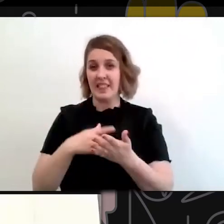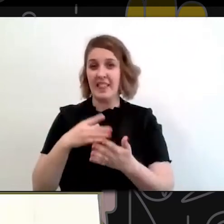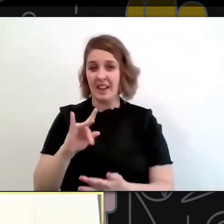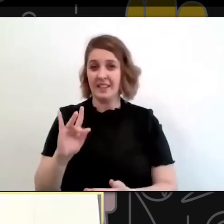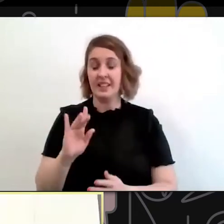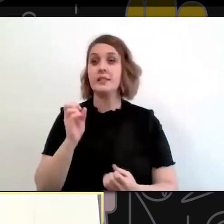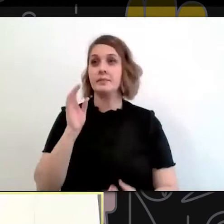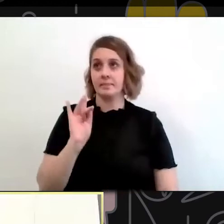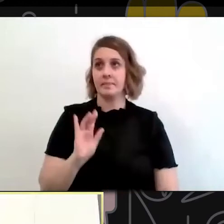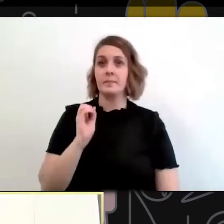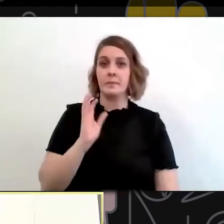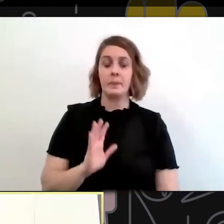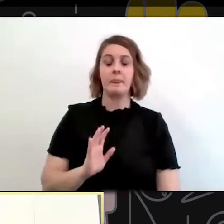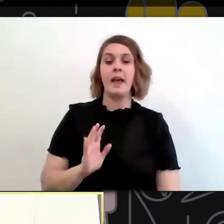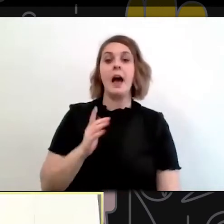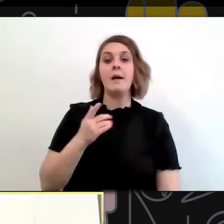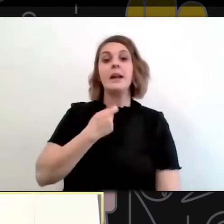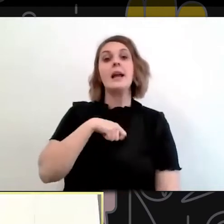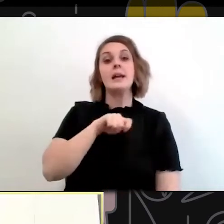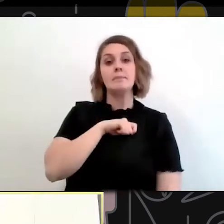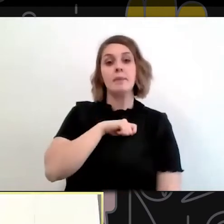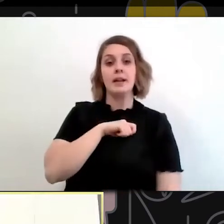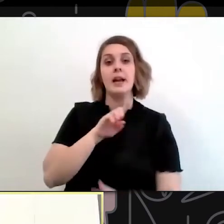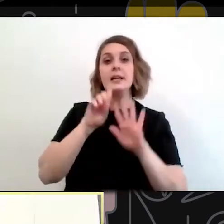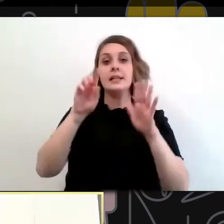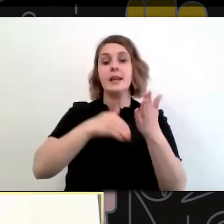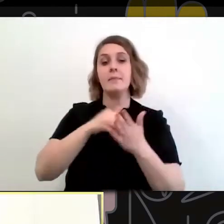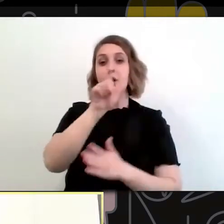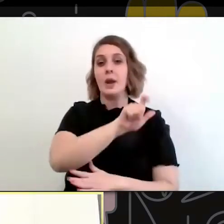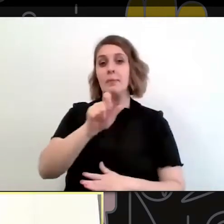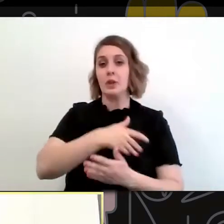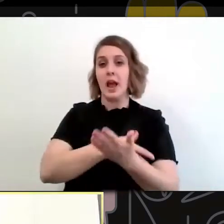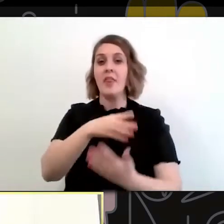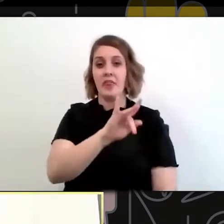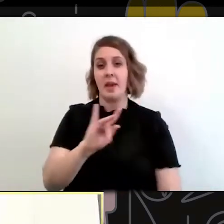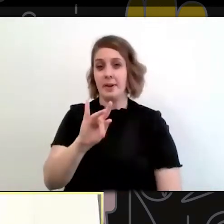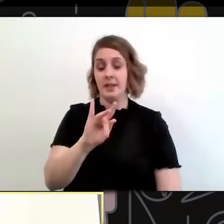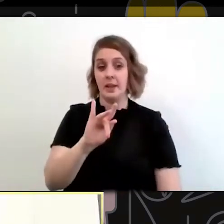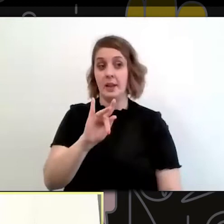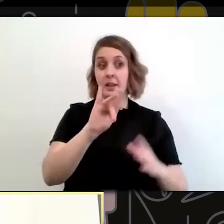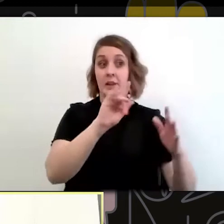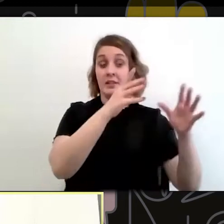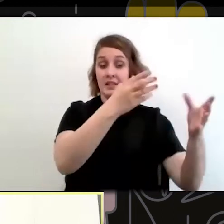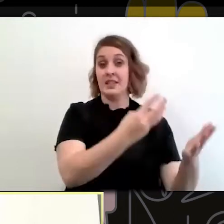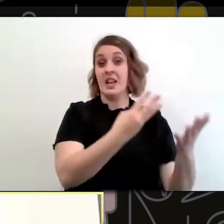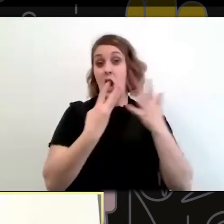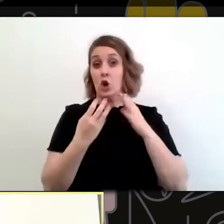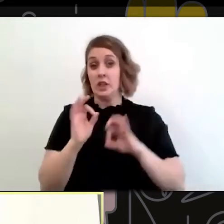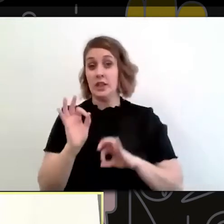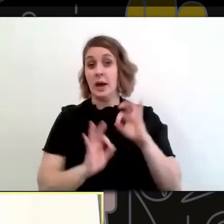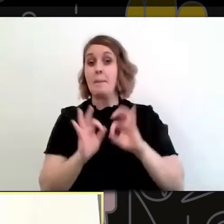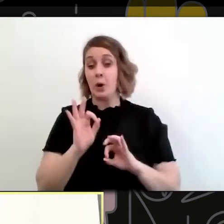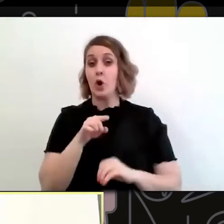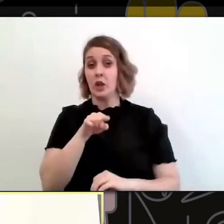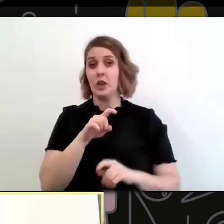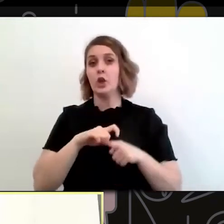bueno, vamos a ver. En España hay cerca de 6 millones de personas con diabetes. El 80% de las personas con diabetes padece diabetes